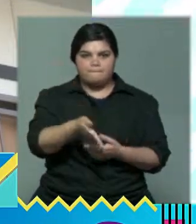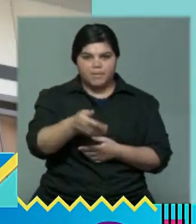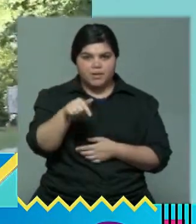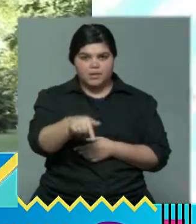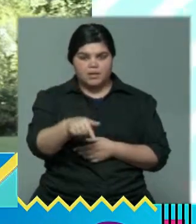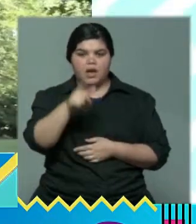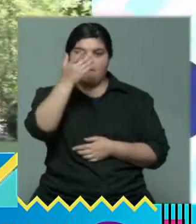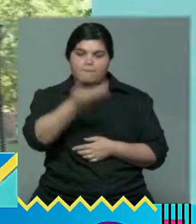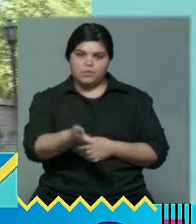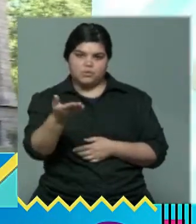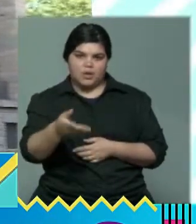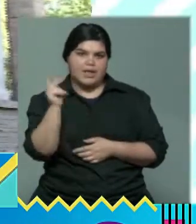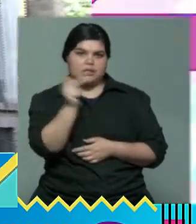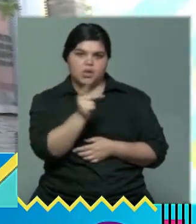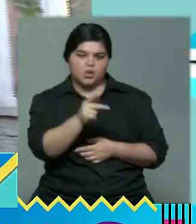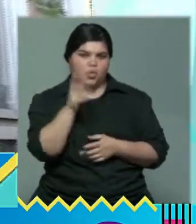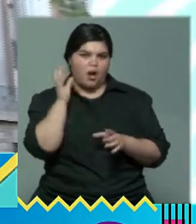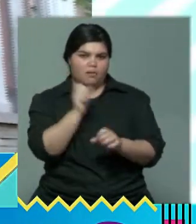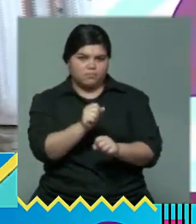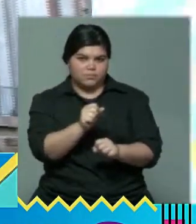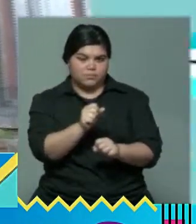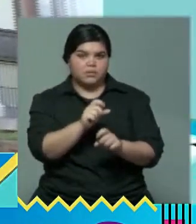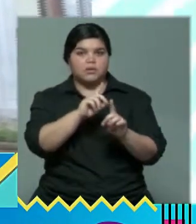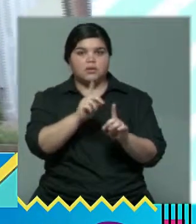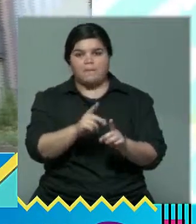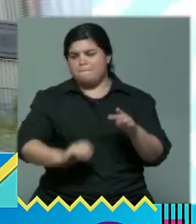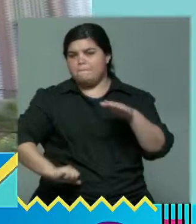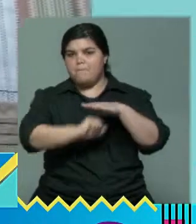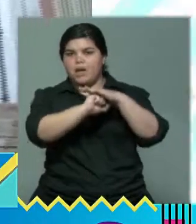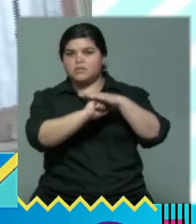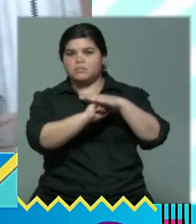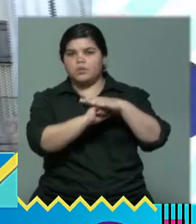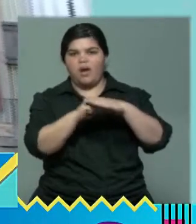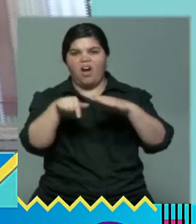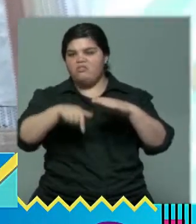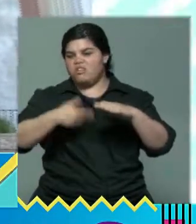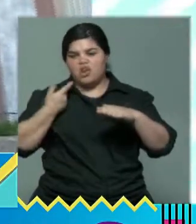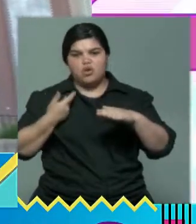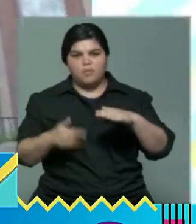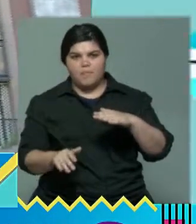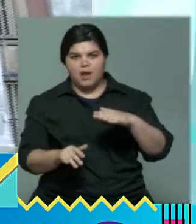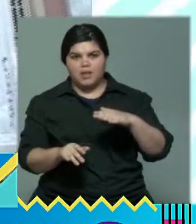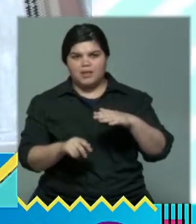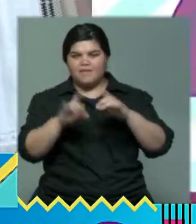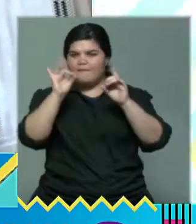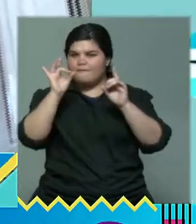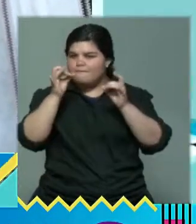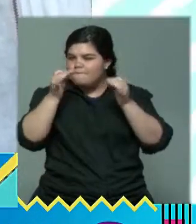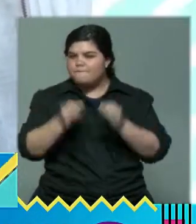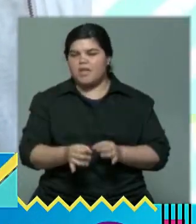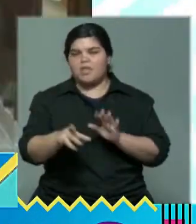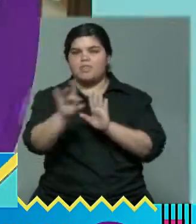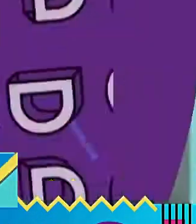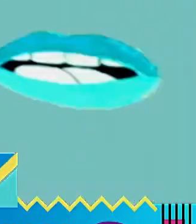agresor sexual, los máximos de pena. Hoy es muy común, sin meterme en datos estadísticos